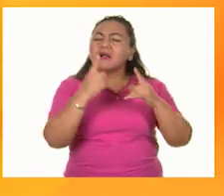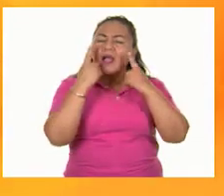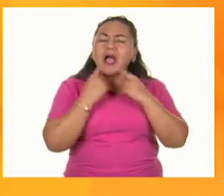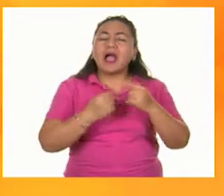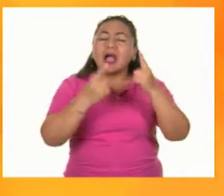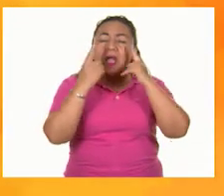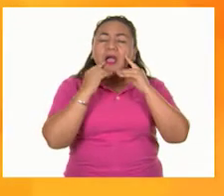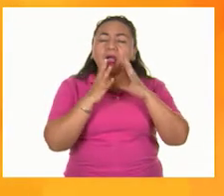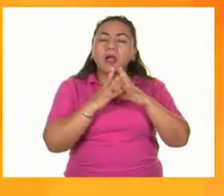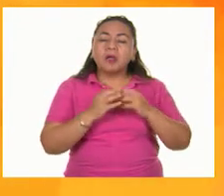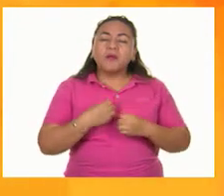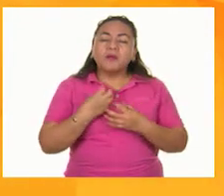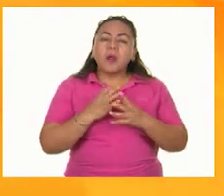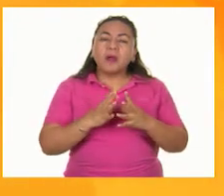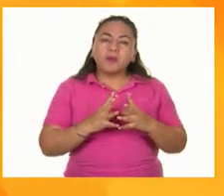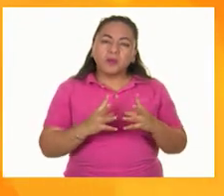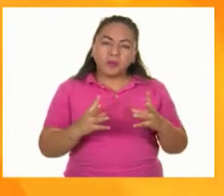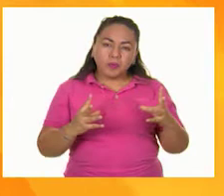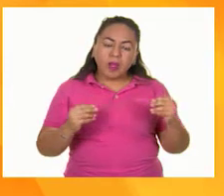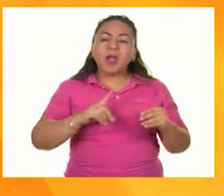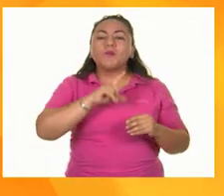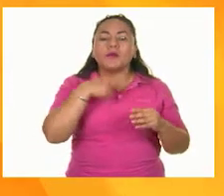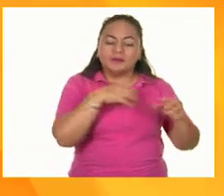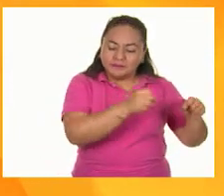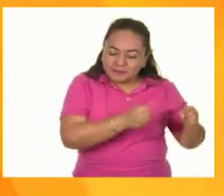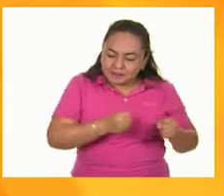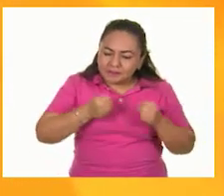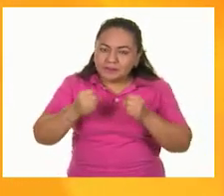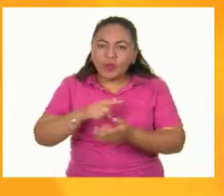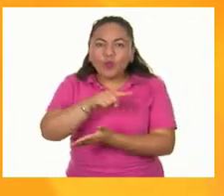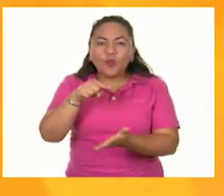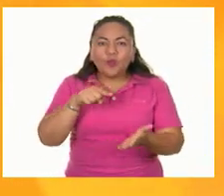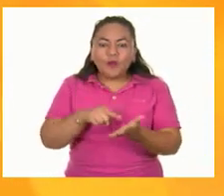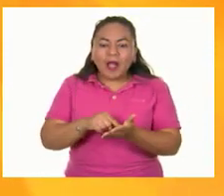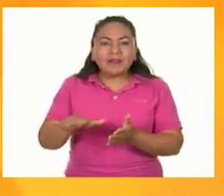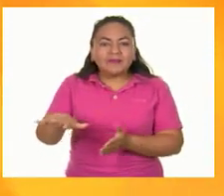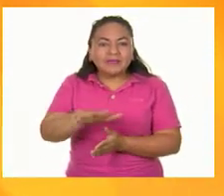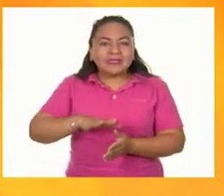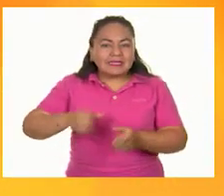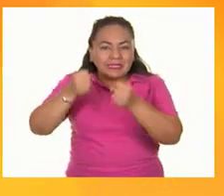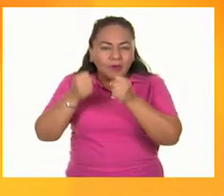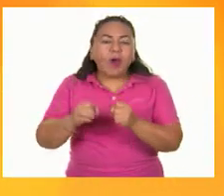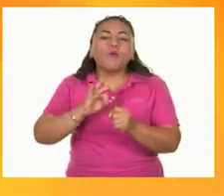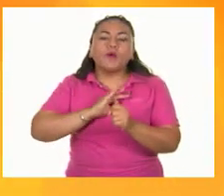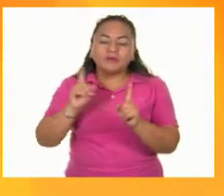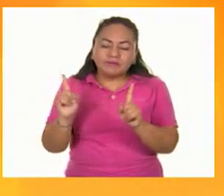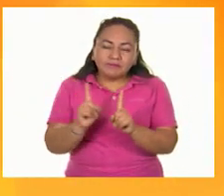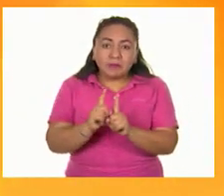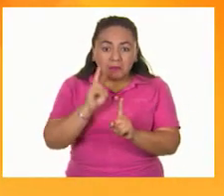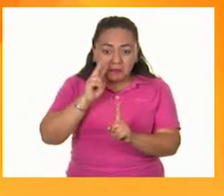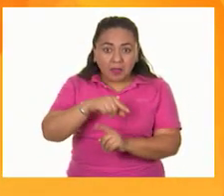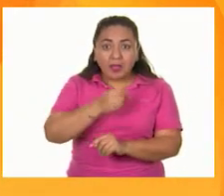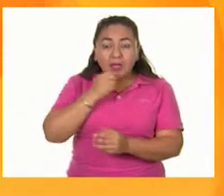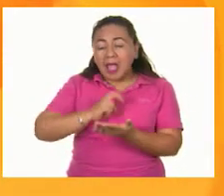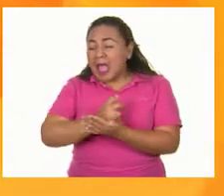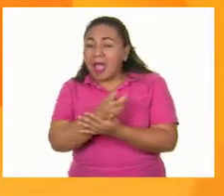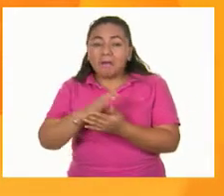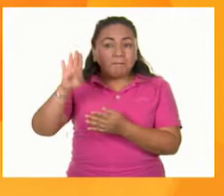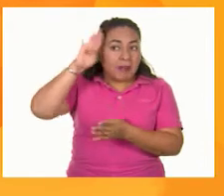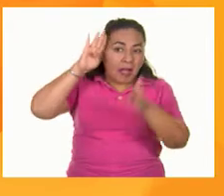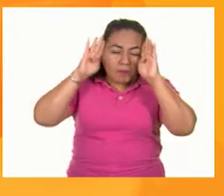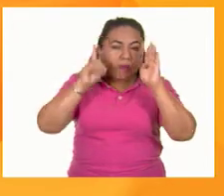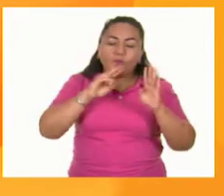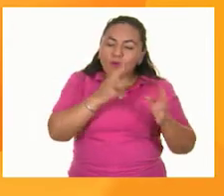que pase el berrinche. Muévele a un lugar seguro en donde puedas acompañarle. Si ves que hay algo de riesgo en que se lastime o dañe a